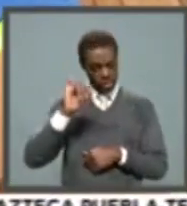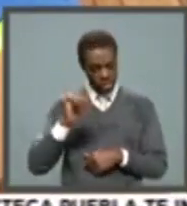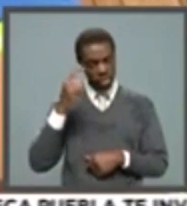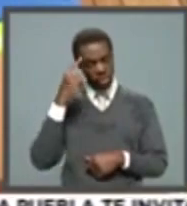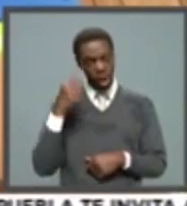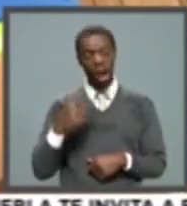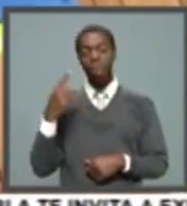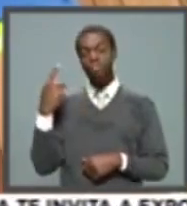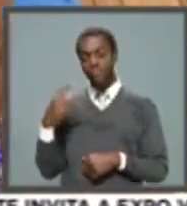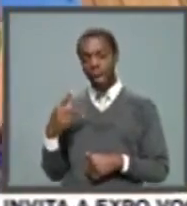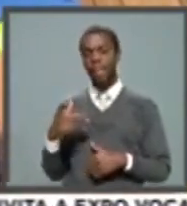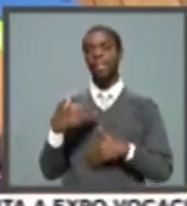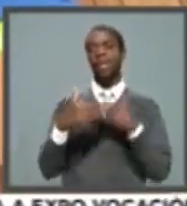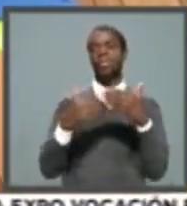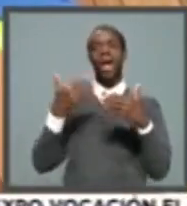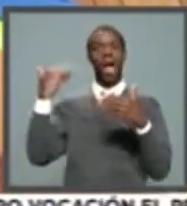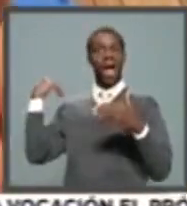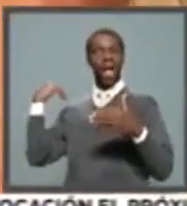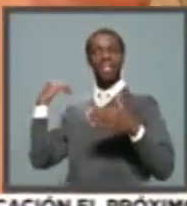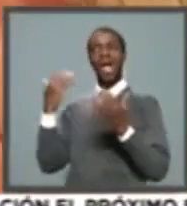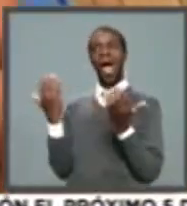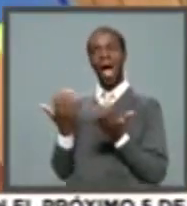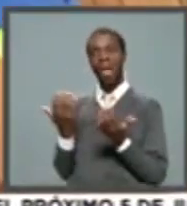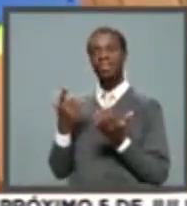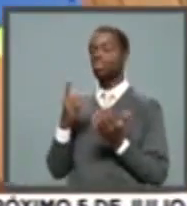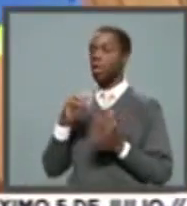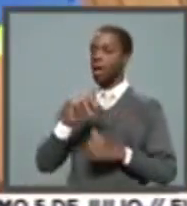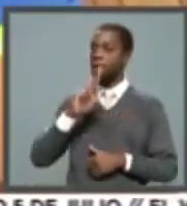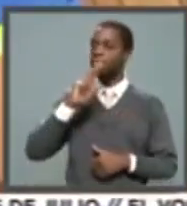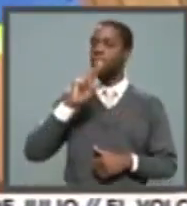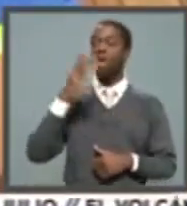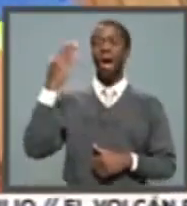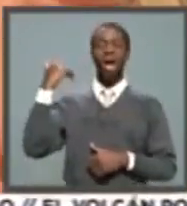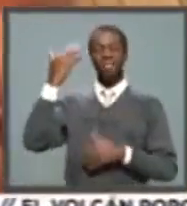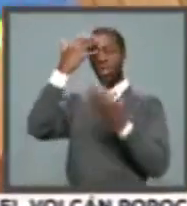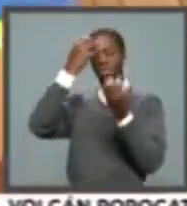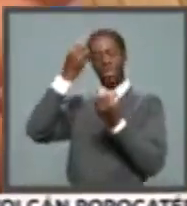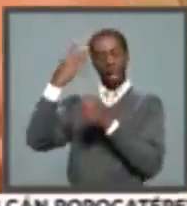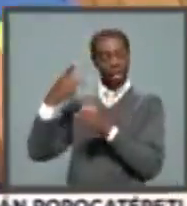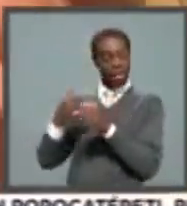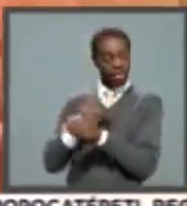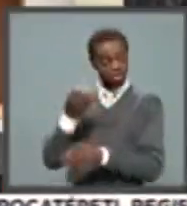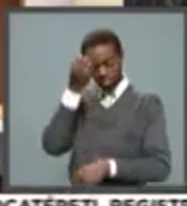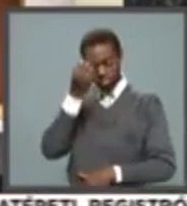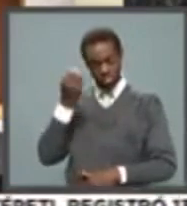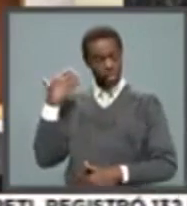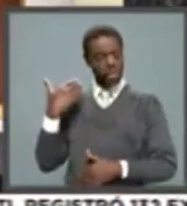Puebla tiene que hacer más, mejores cosas y olvidarnos ya de lo que pasó.